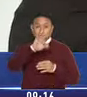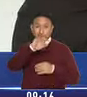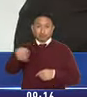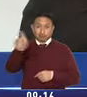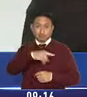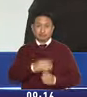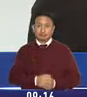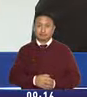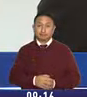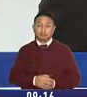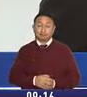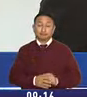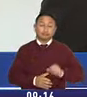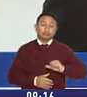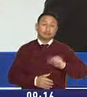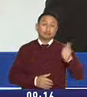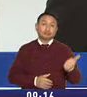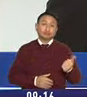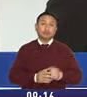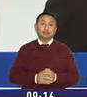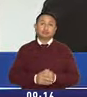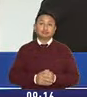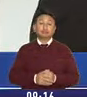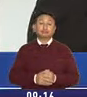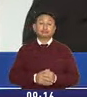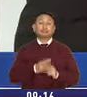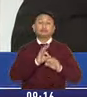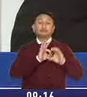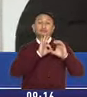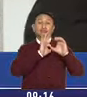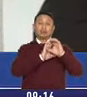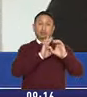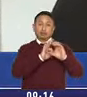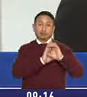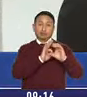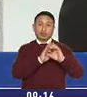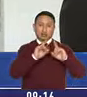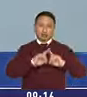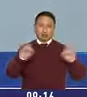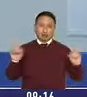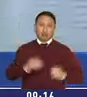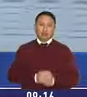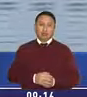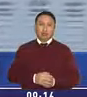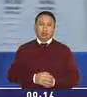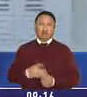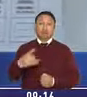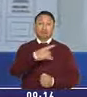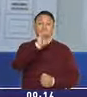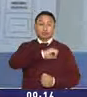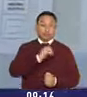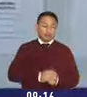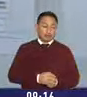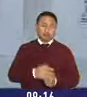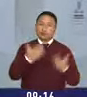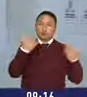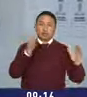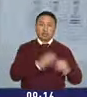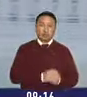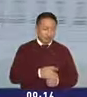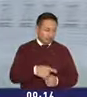Lo contrario ocurre para elegir a los miembros del Consejo de Participación Ciudadana y Control Social, donde podrá darle suerte